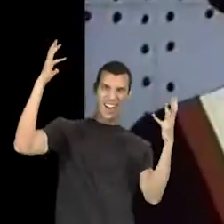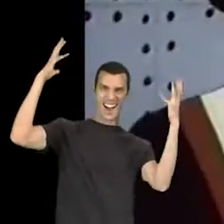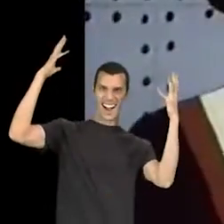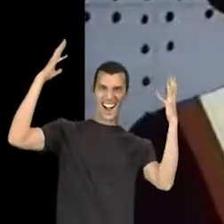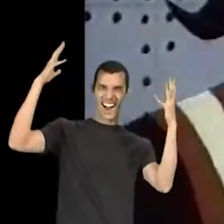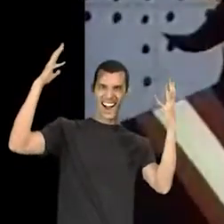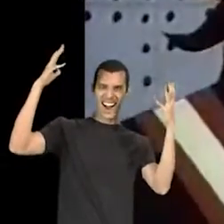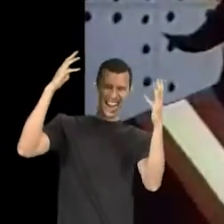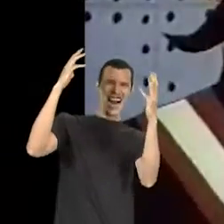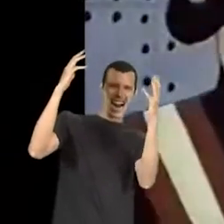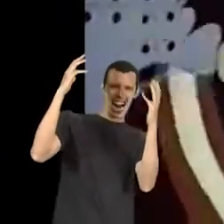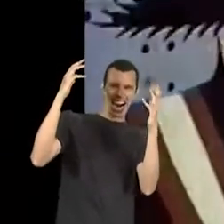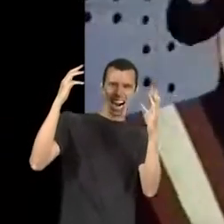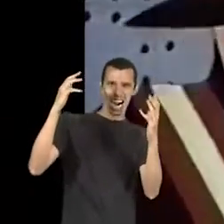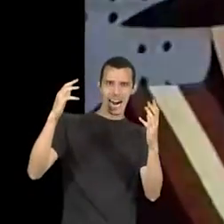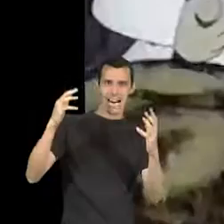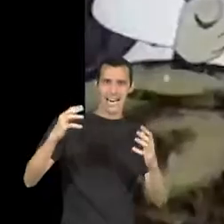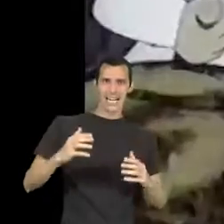¡Victoria!